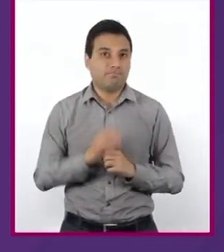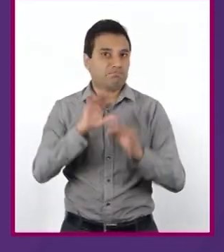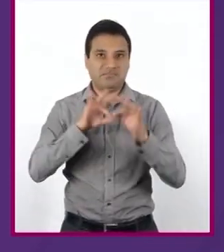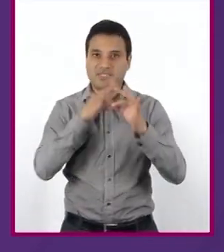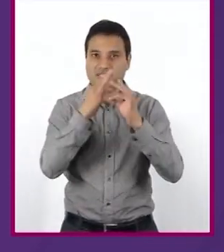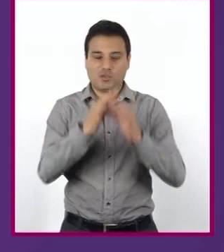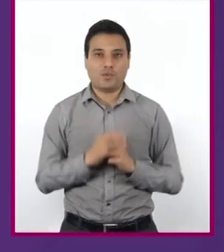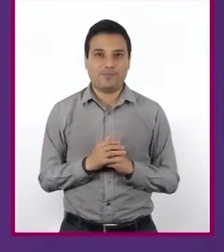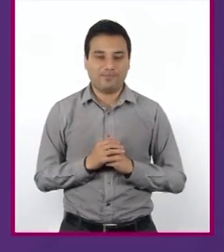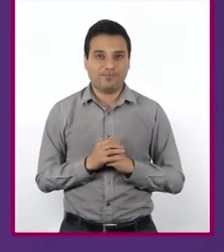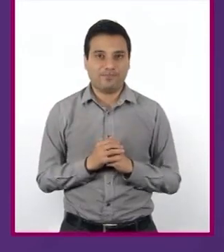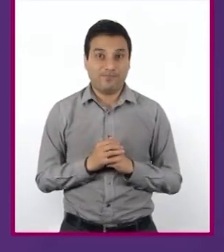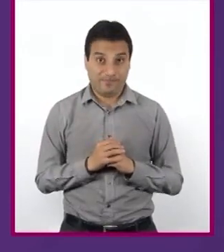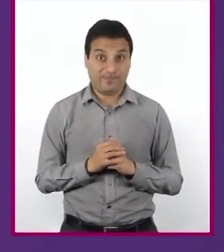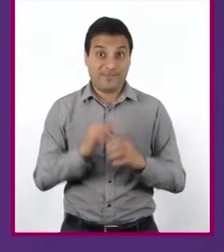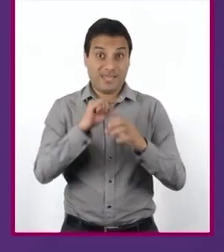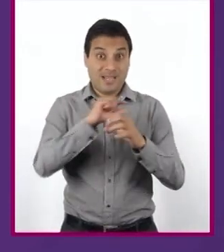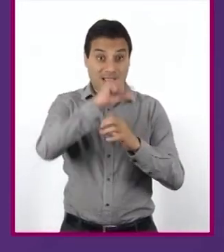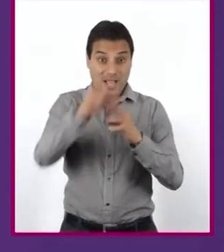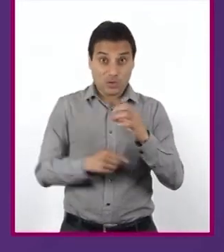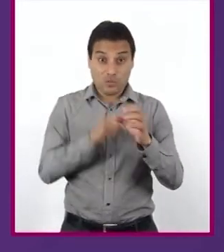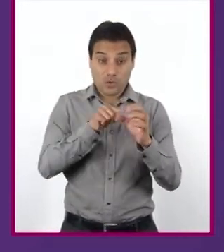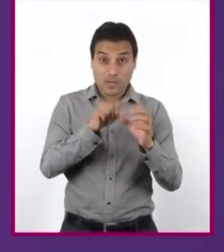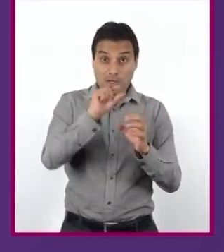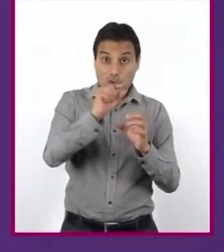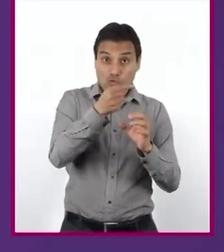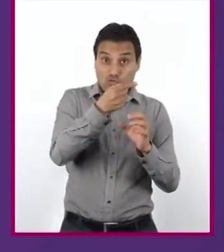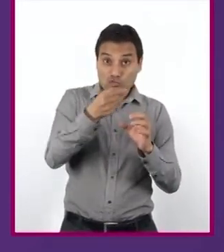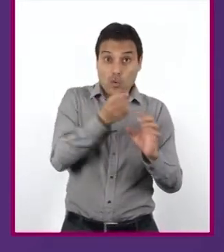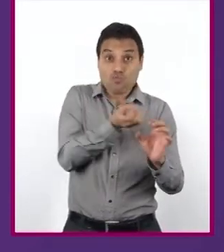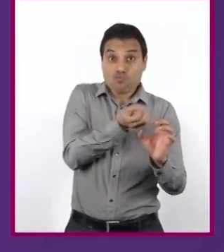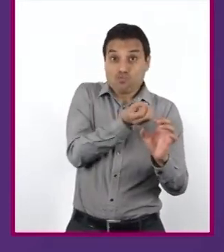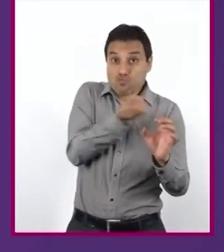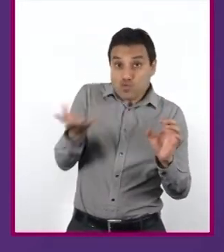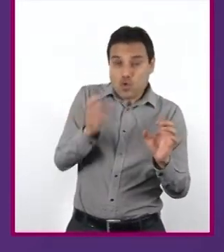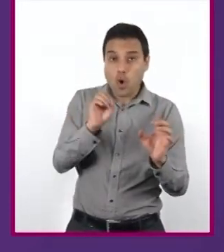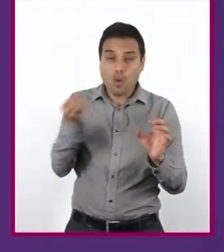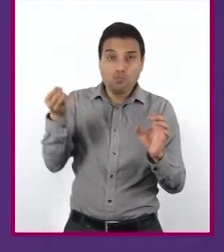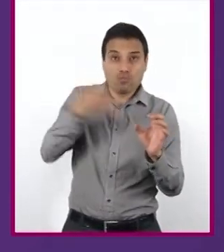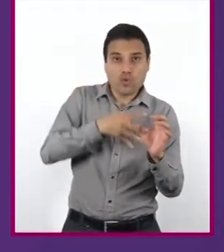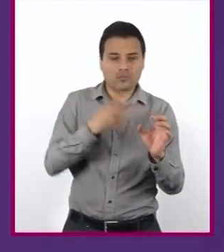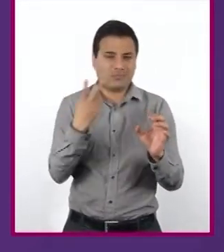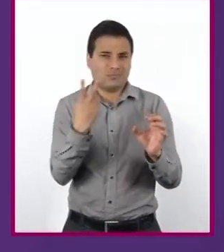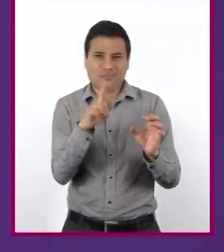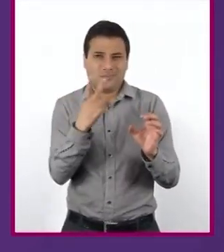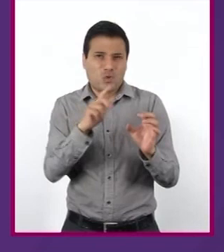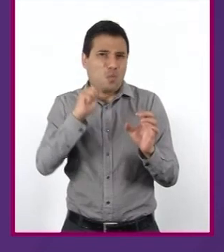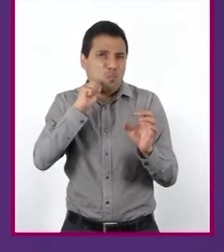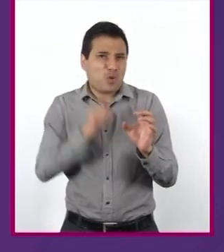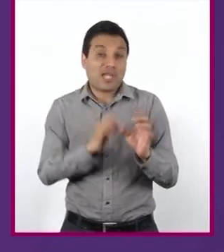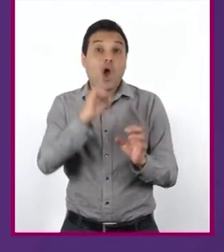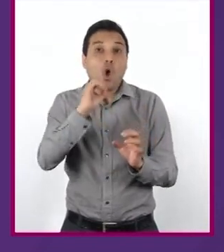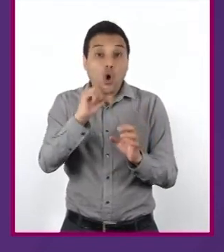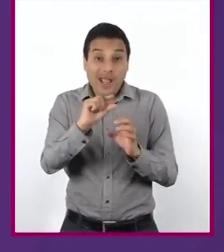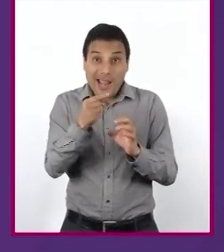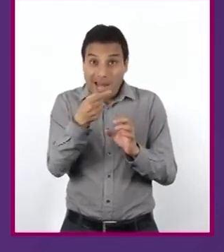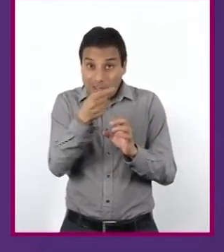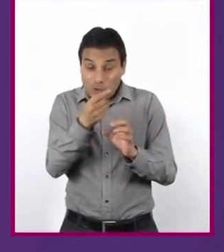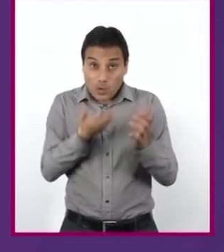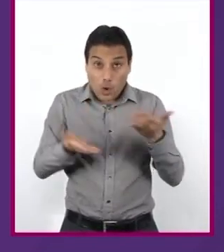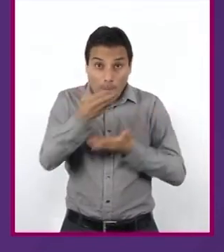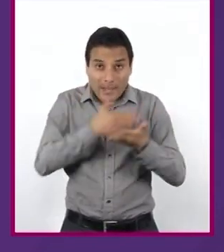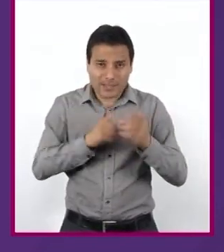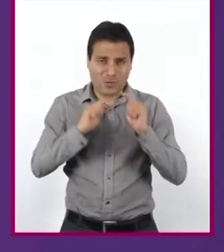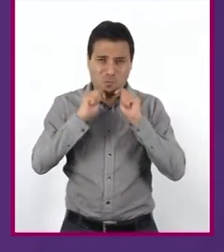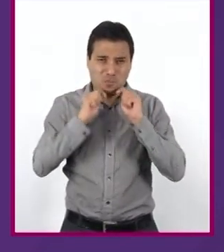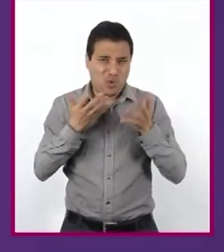Listo. No importa si un átomo cede un electrón y el otro lo acepta, o si entre los dos comparten un par de electrones.